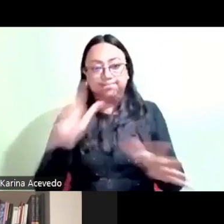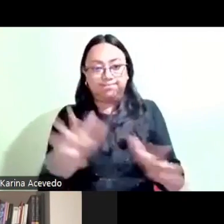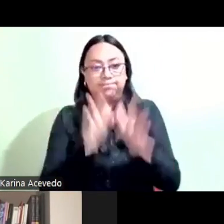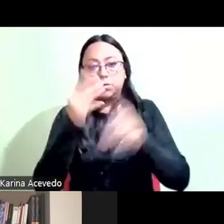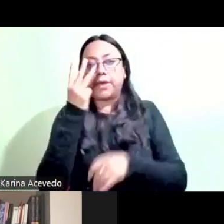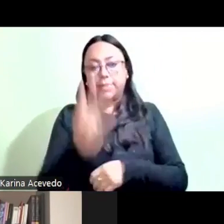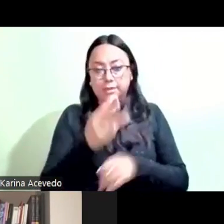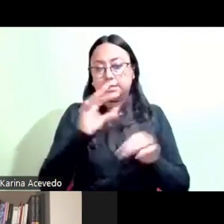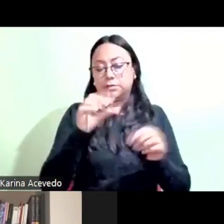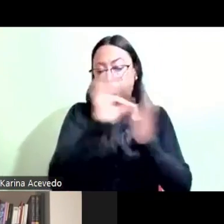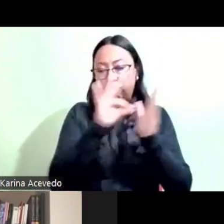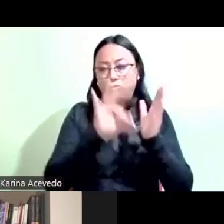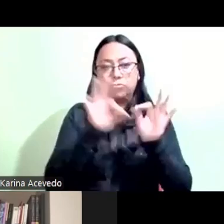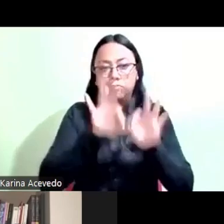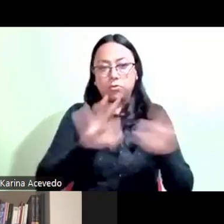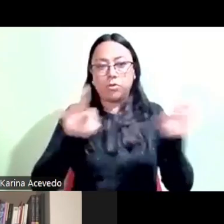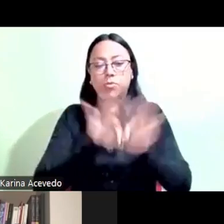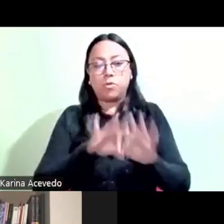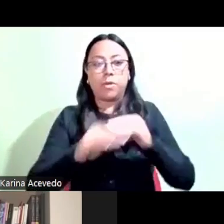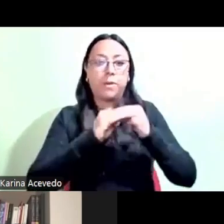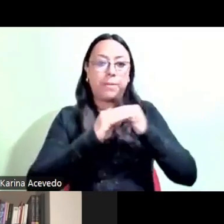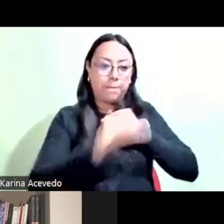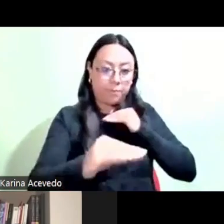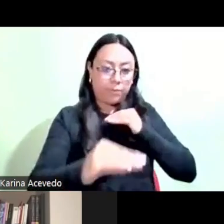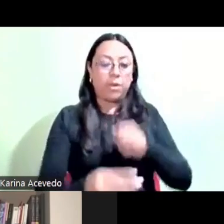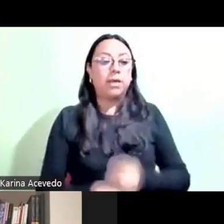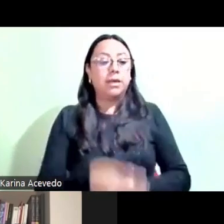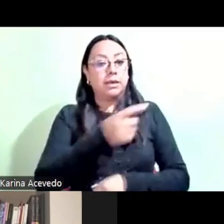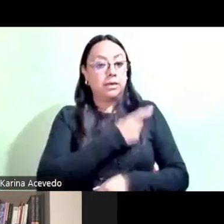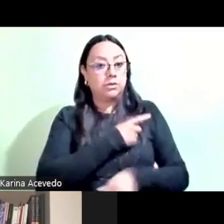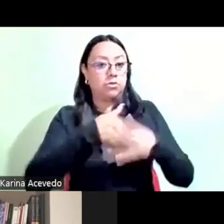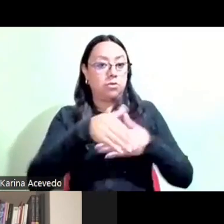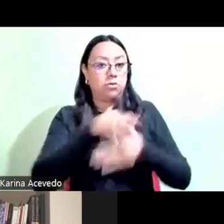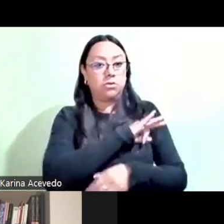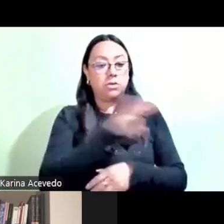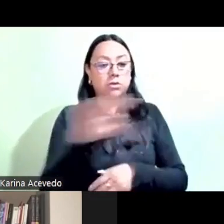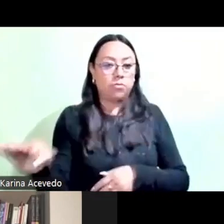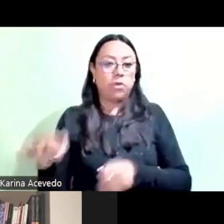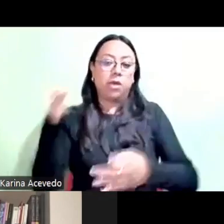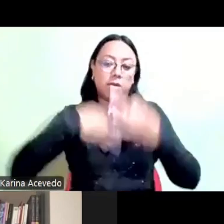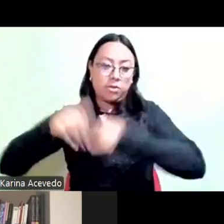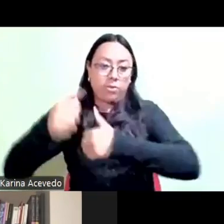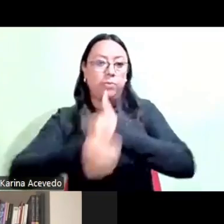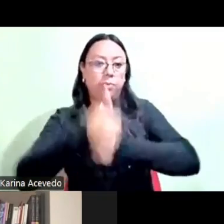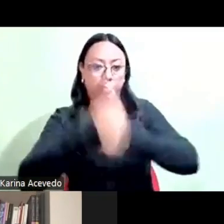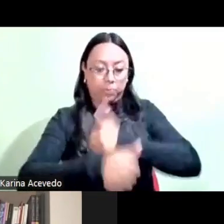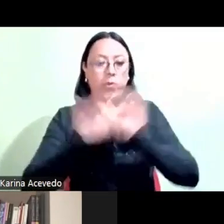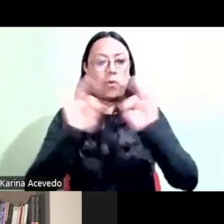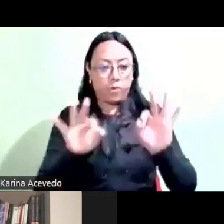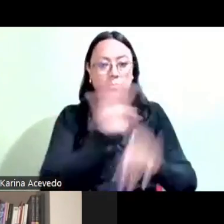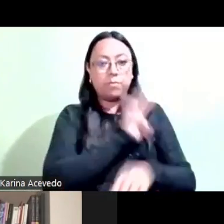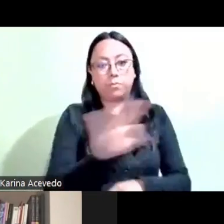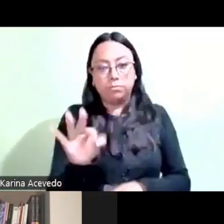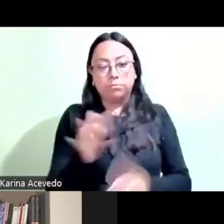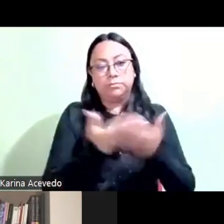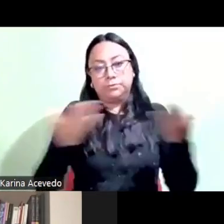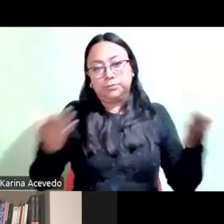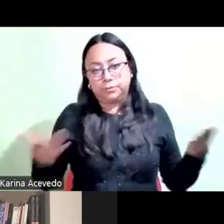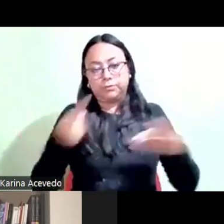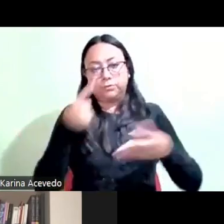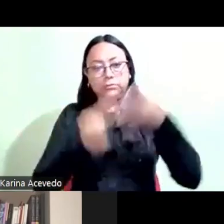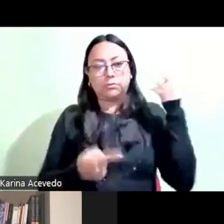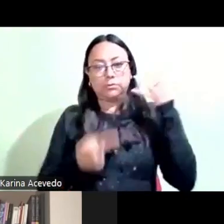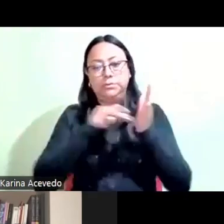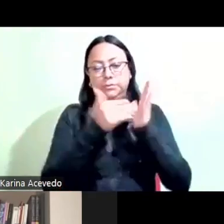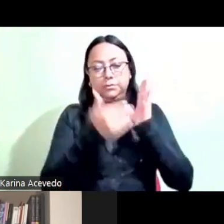para nuestra ciudad: la equidad, la sustentabilidad y la competitividad. En el subapartado de acciones estratégicas e instrumentos